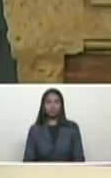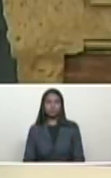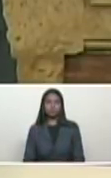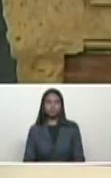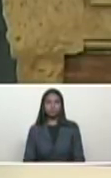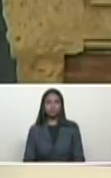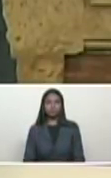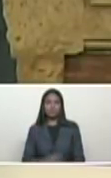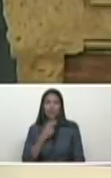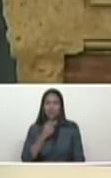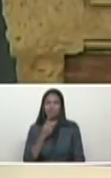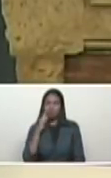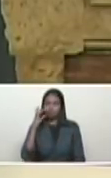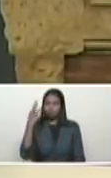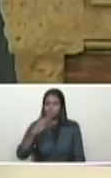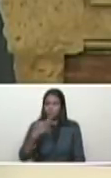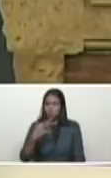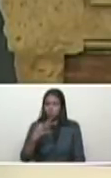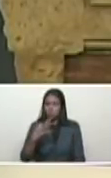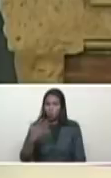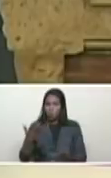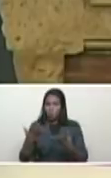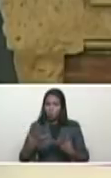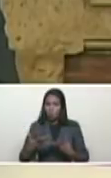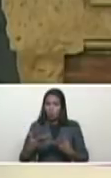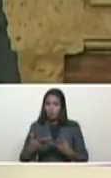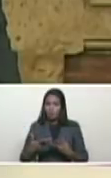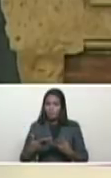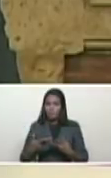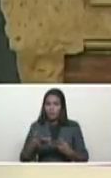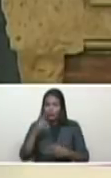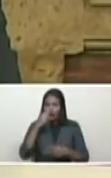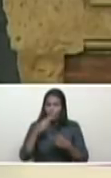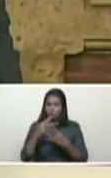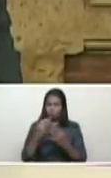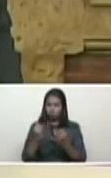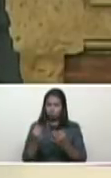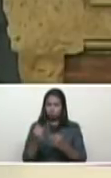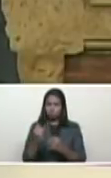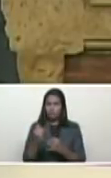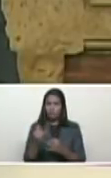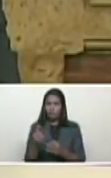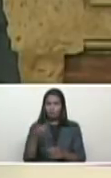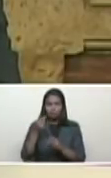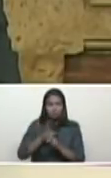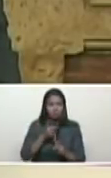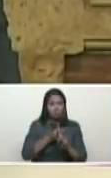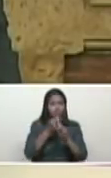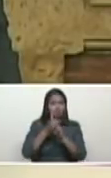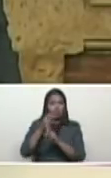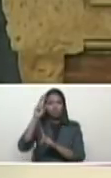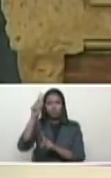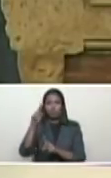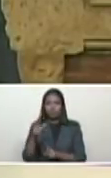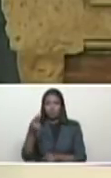hablo con la convicción que me da y la moral que me da la lucha diaria